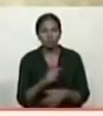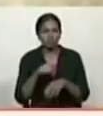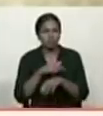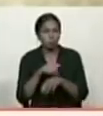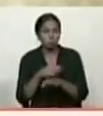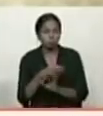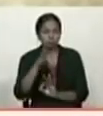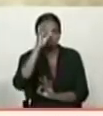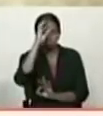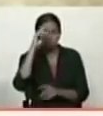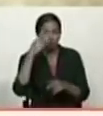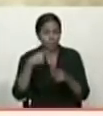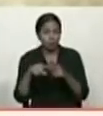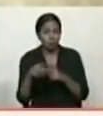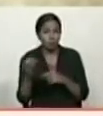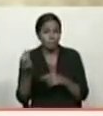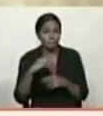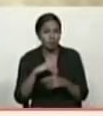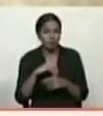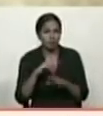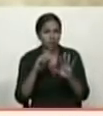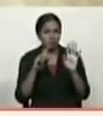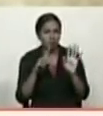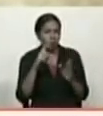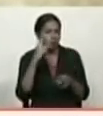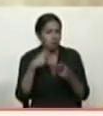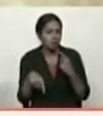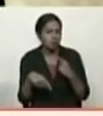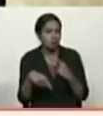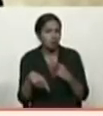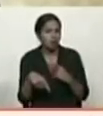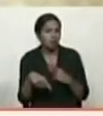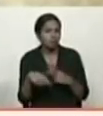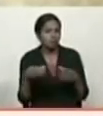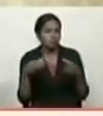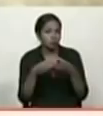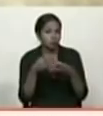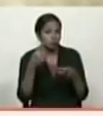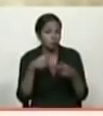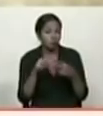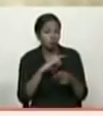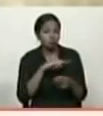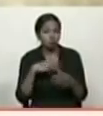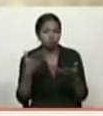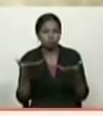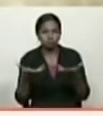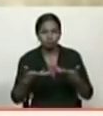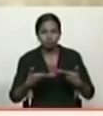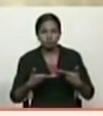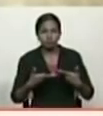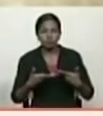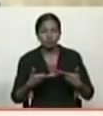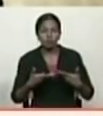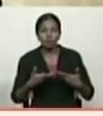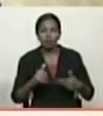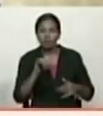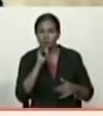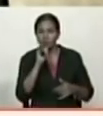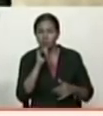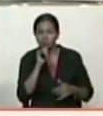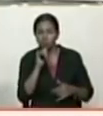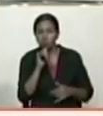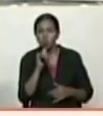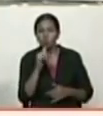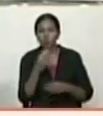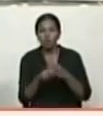pero fueron más de 1.5 o 2 horas de reunión donde pudimos recibir de él la información precisa de